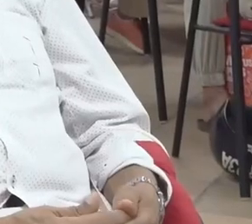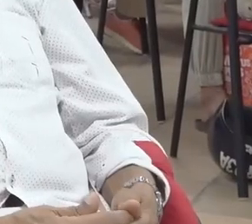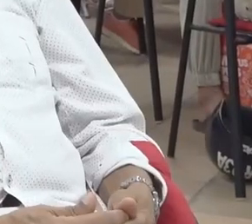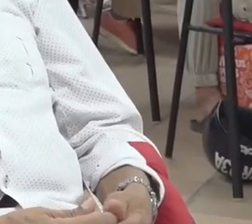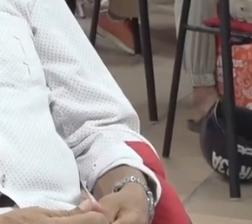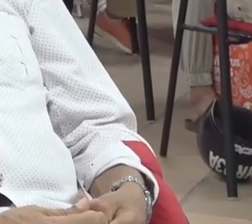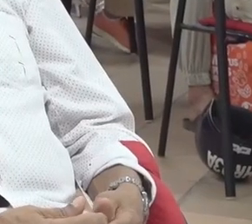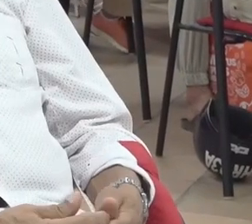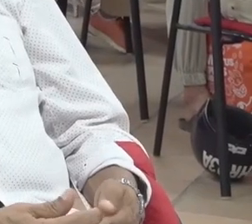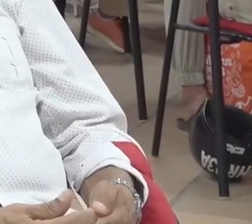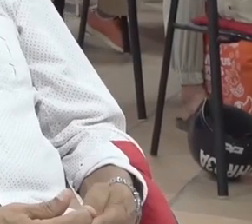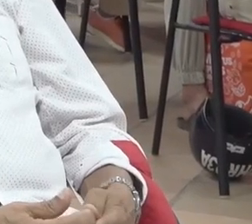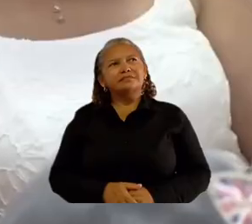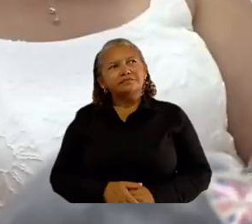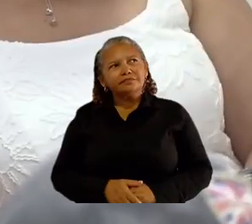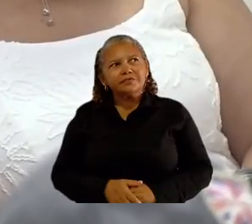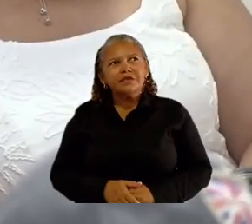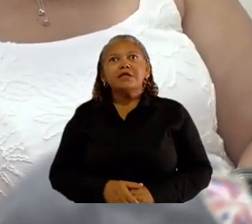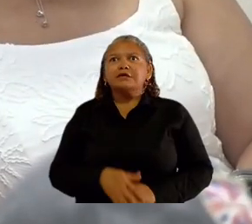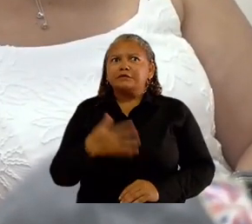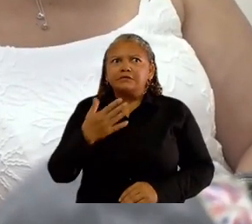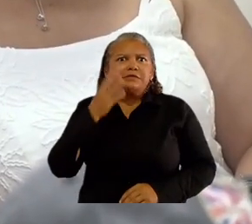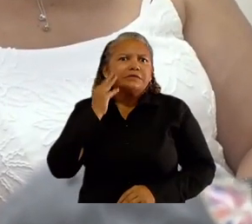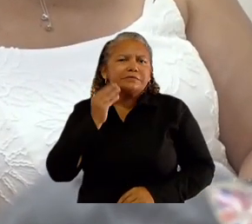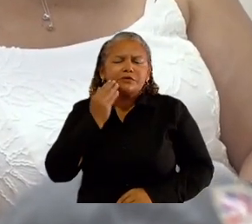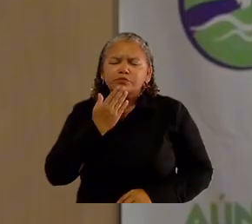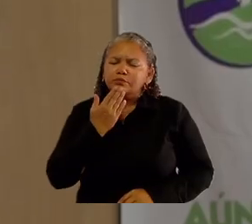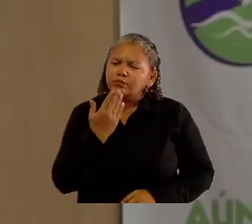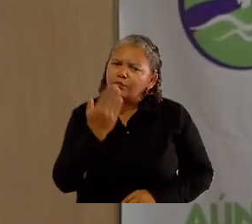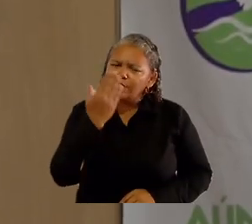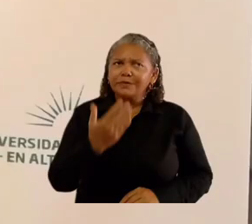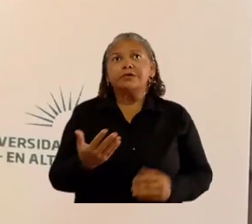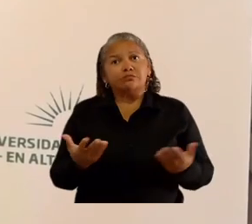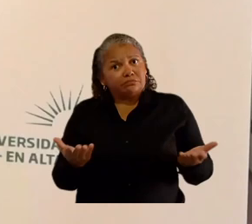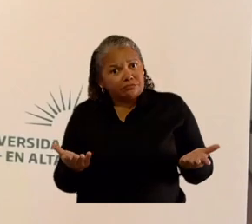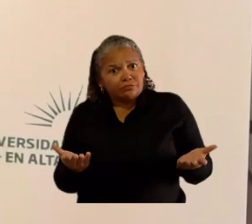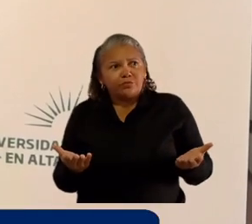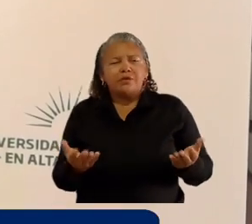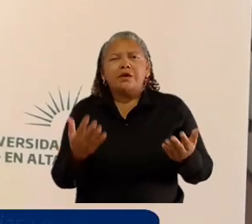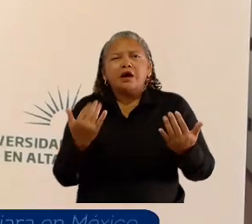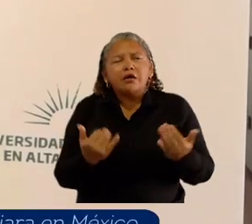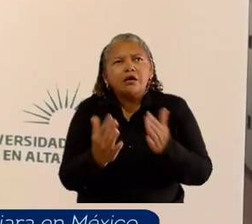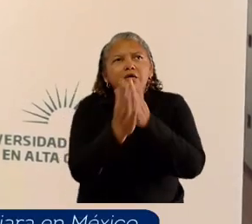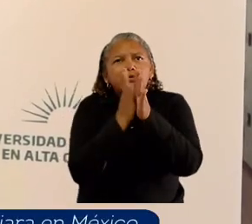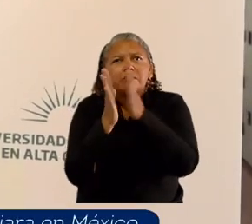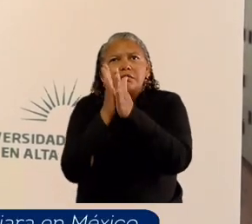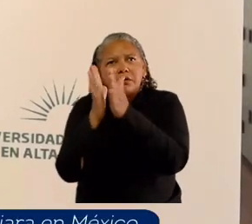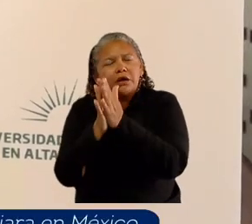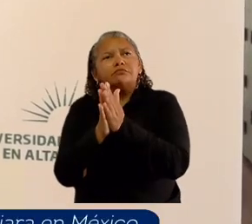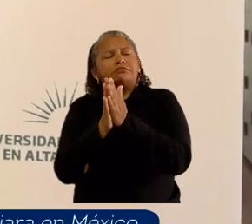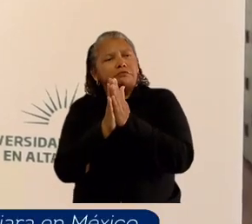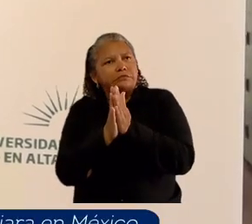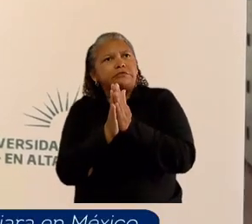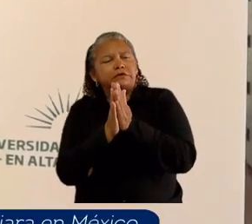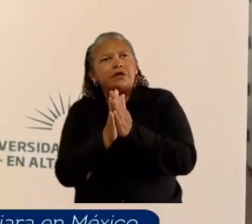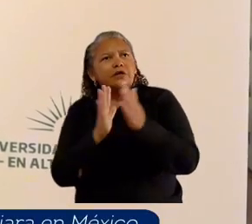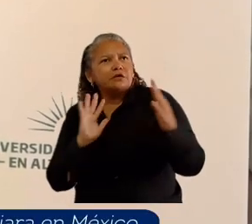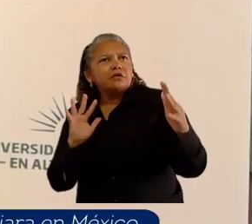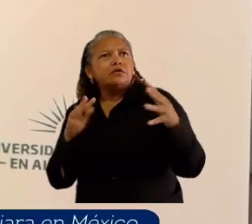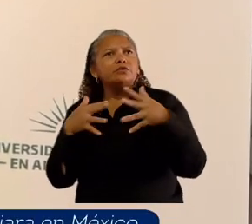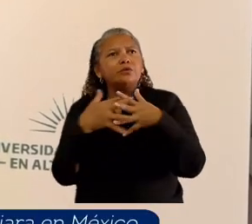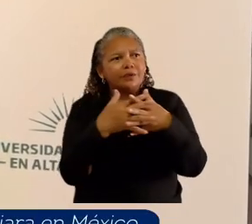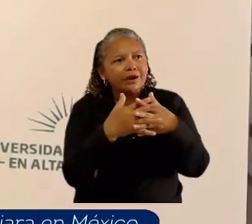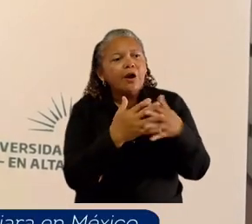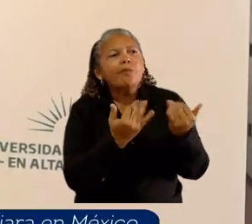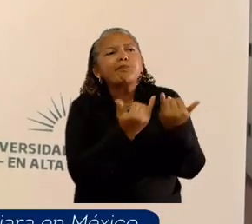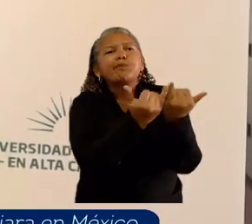Es una experiencia satisfactoria porque se articula muy positivamente con lo que los compañeros de Colombia